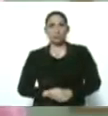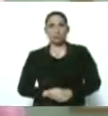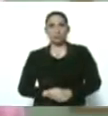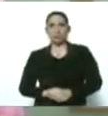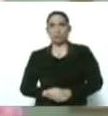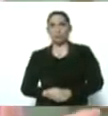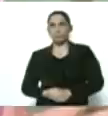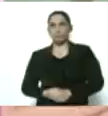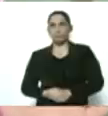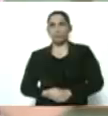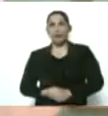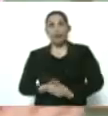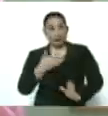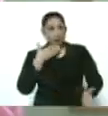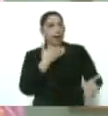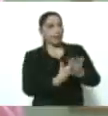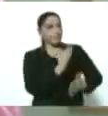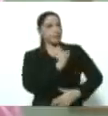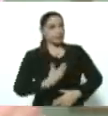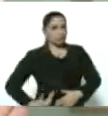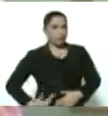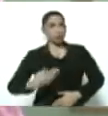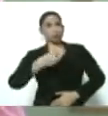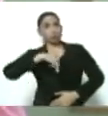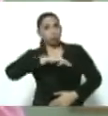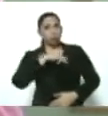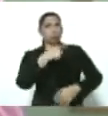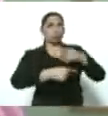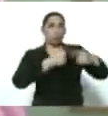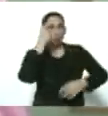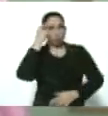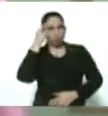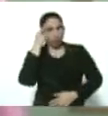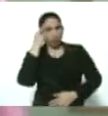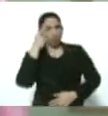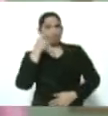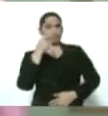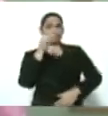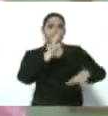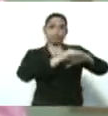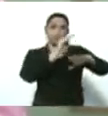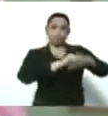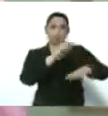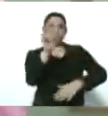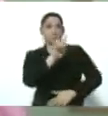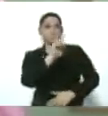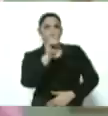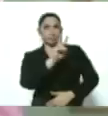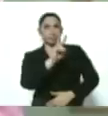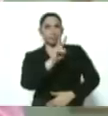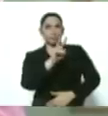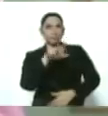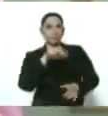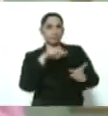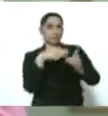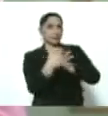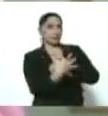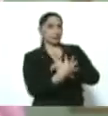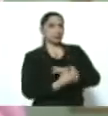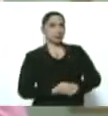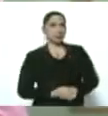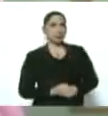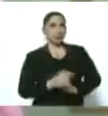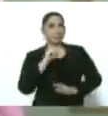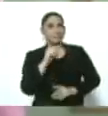Bueno, en efecto, nosotros diariamente hemos venido advirtiendo que Venezuela está rodeada del